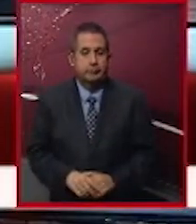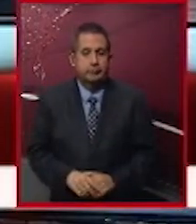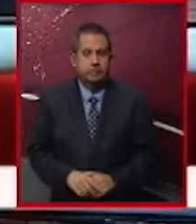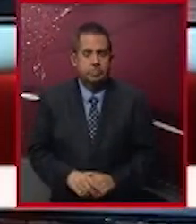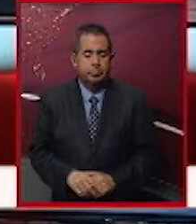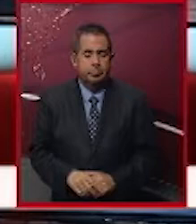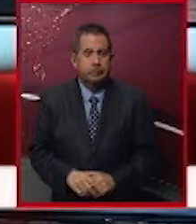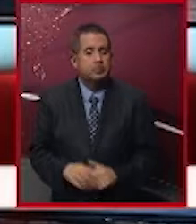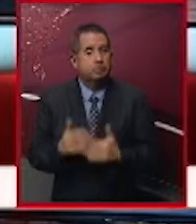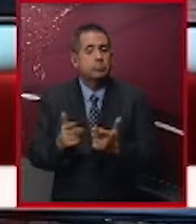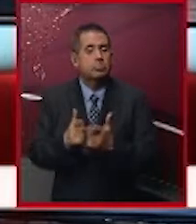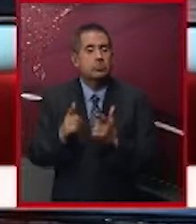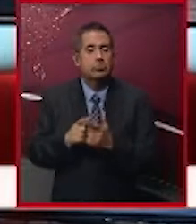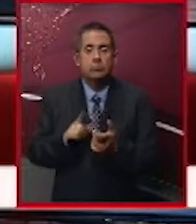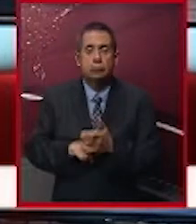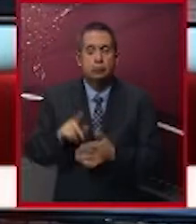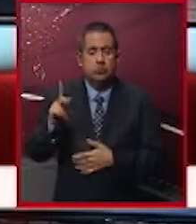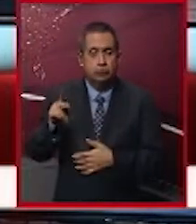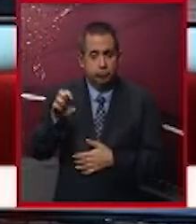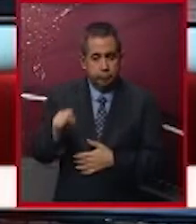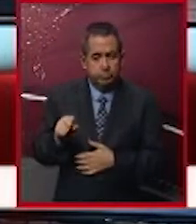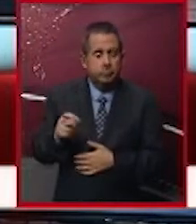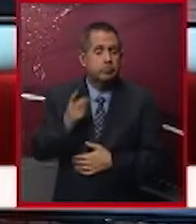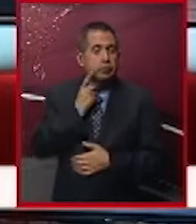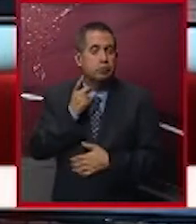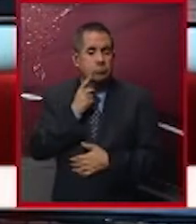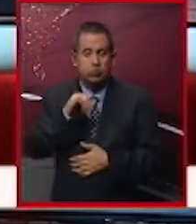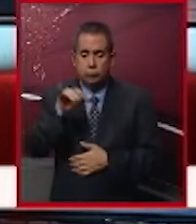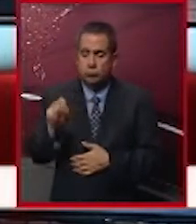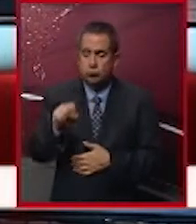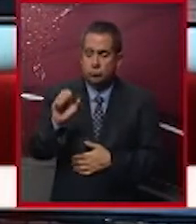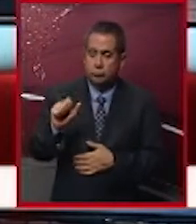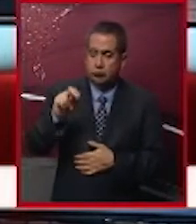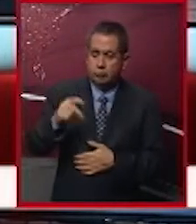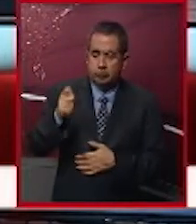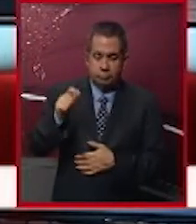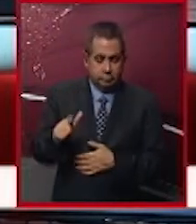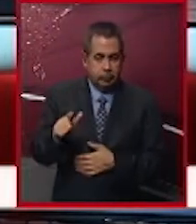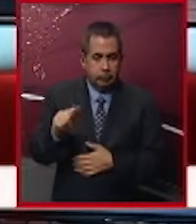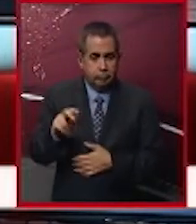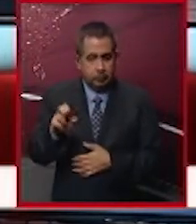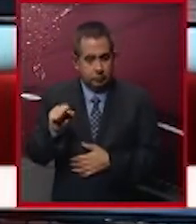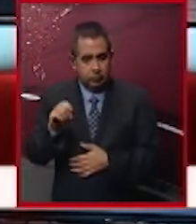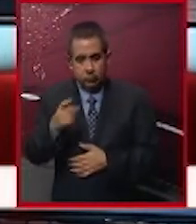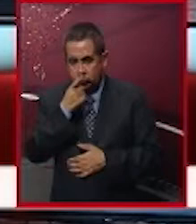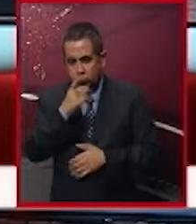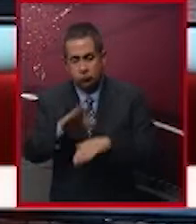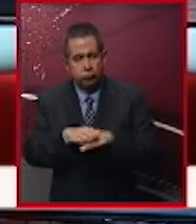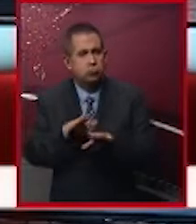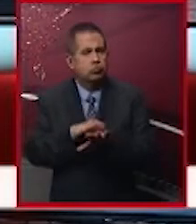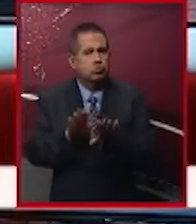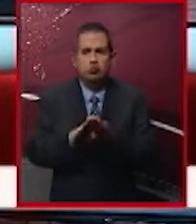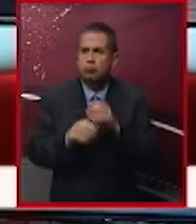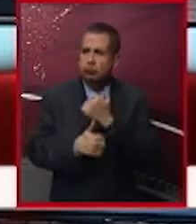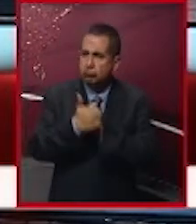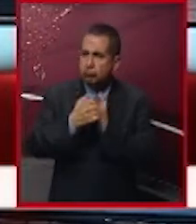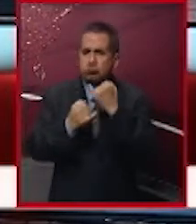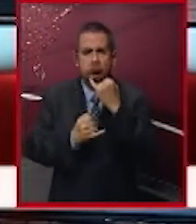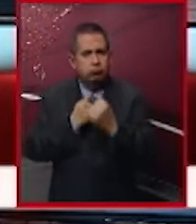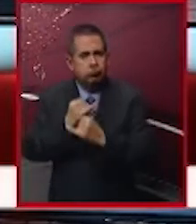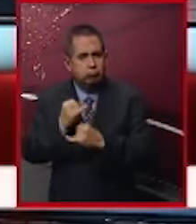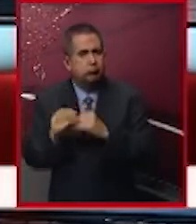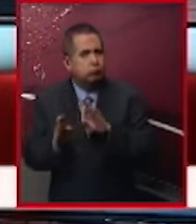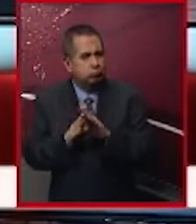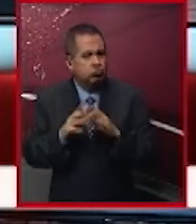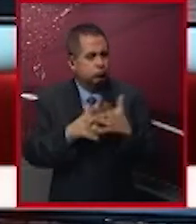Bueno, en nombre del grupo parlamentario del PES, el diputado José Ángel Pérez Hernández se refirió a la competitividad a nivel internacional de algunas